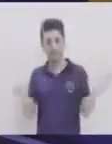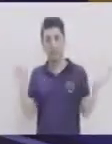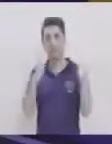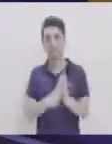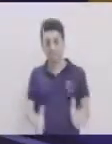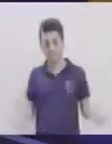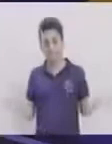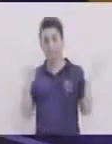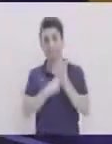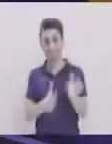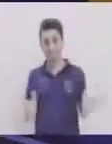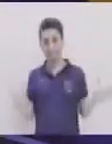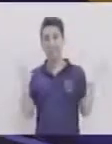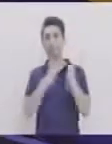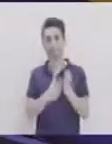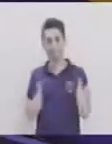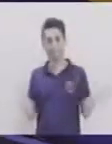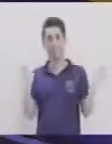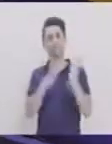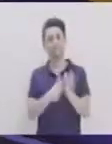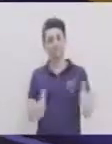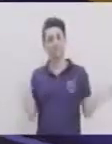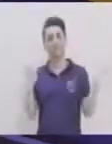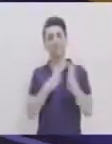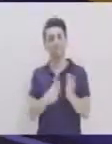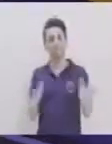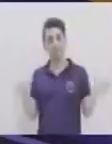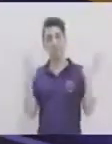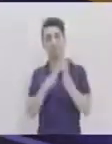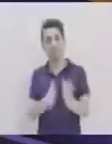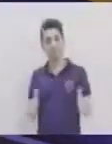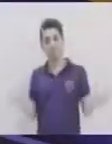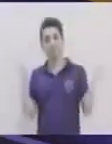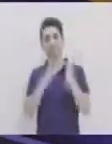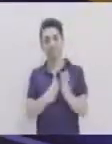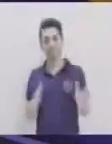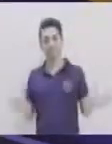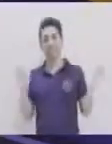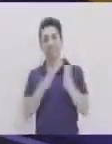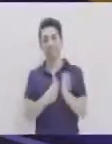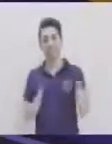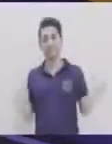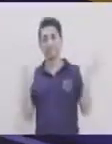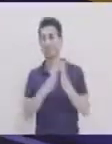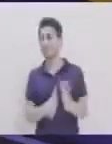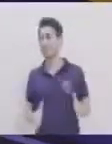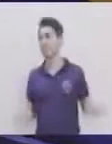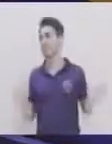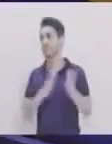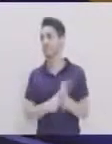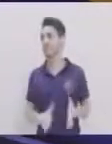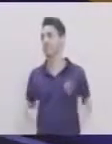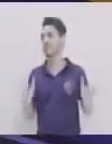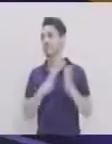las palmas, las palmas, las palmas, las palmas, las palmas, las palmas, las